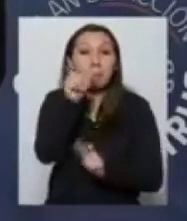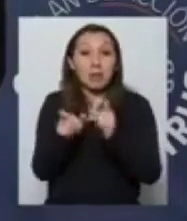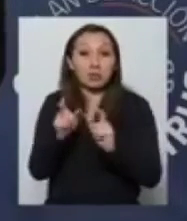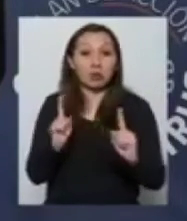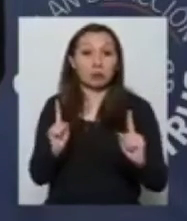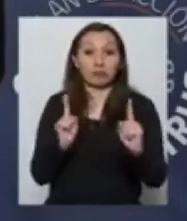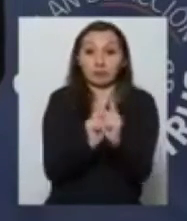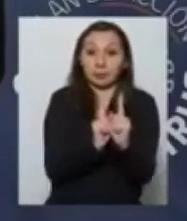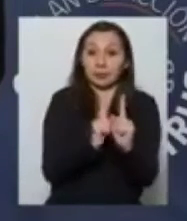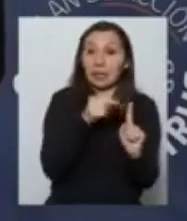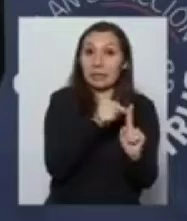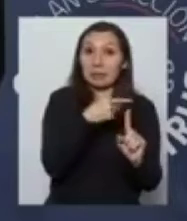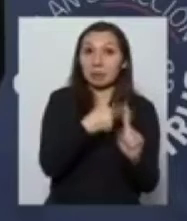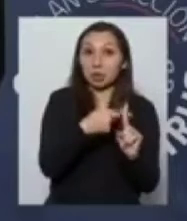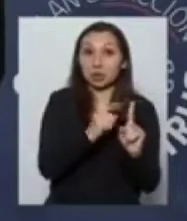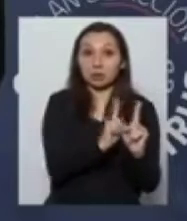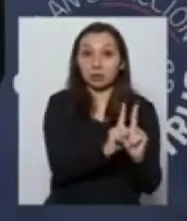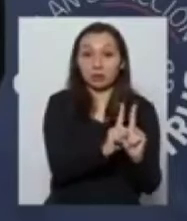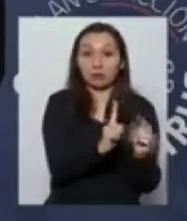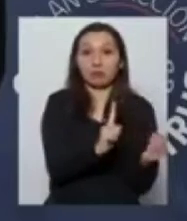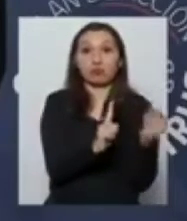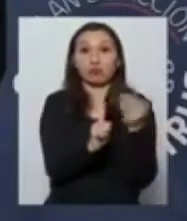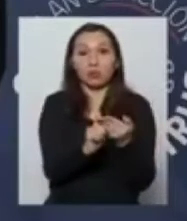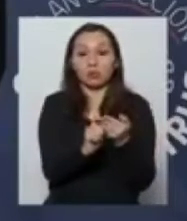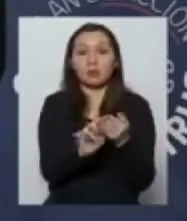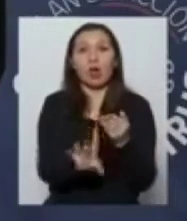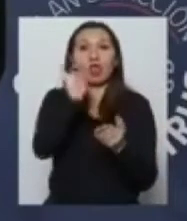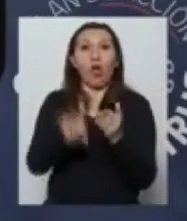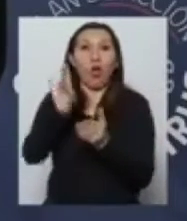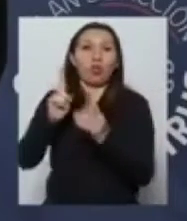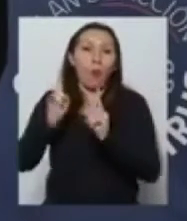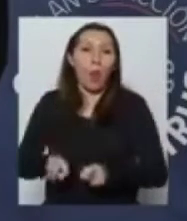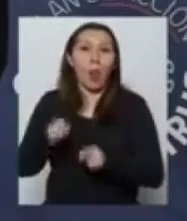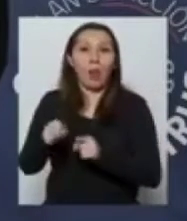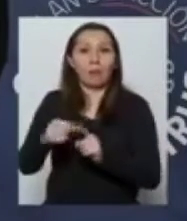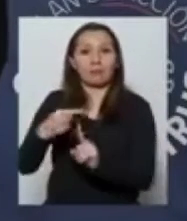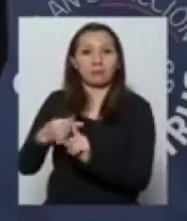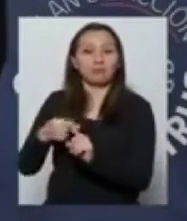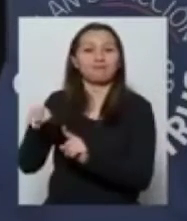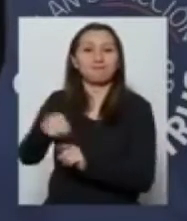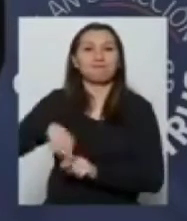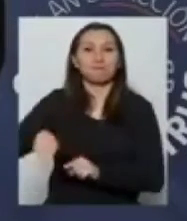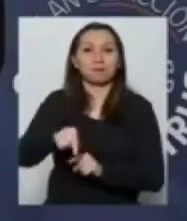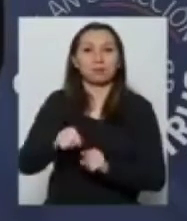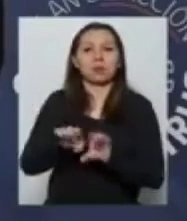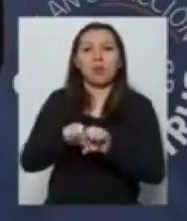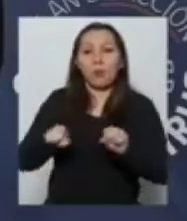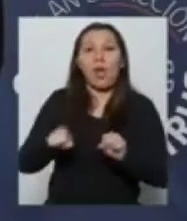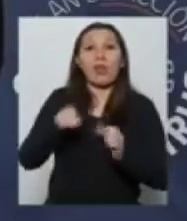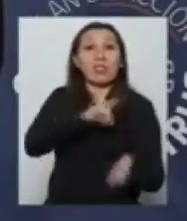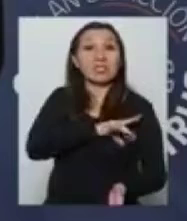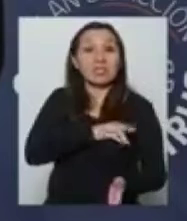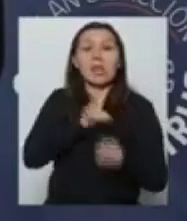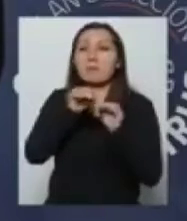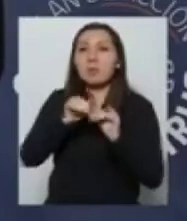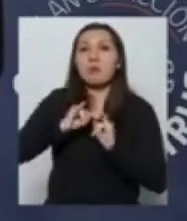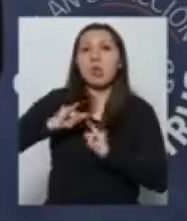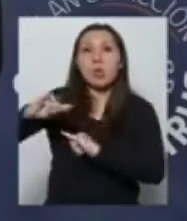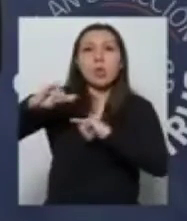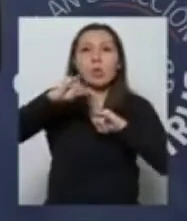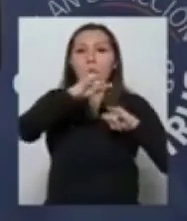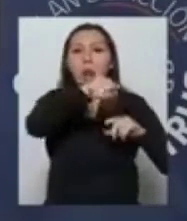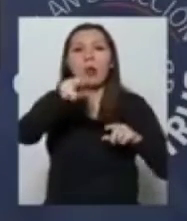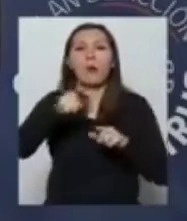de personas positivas, la realidad en Chile está siendo concordante con lo informado a